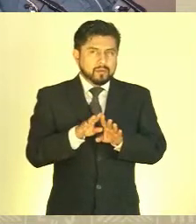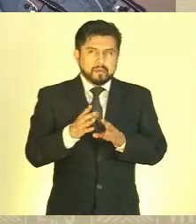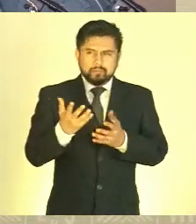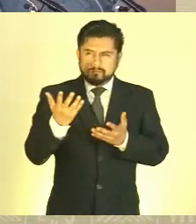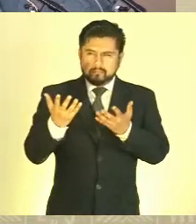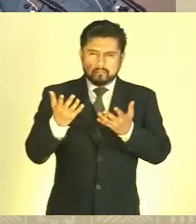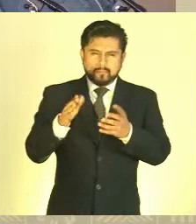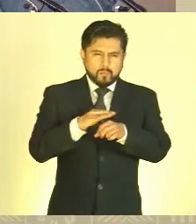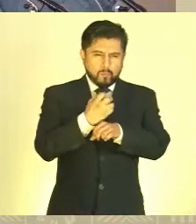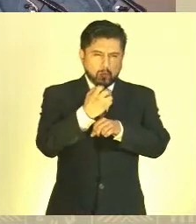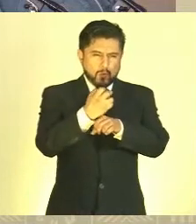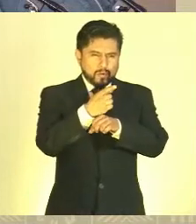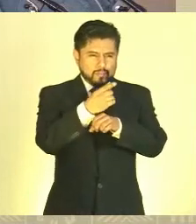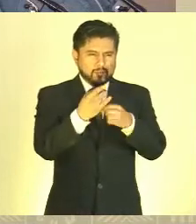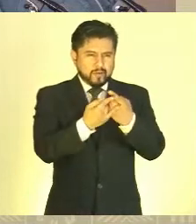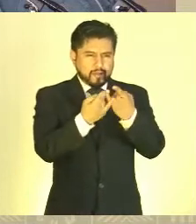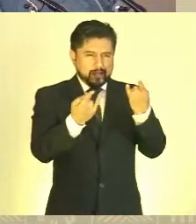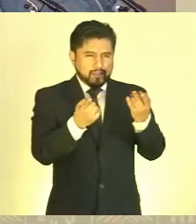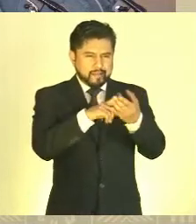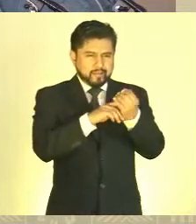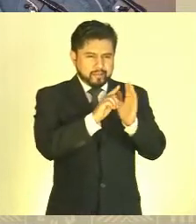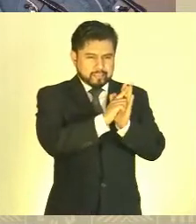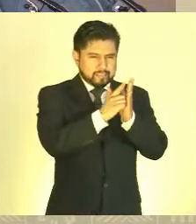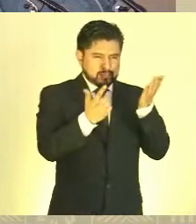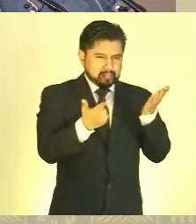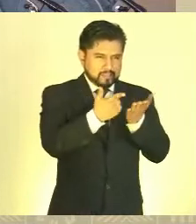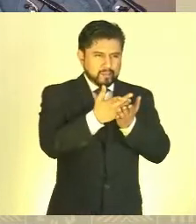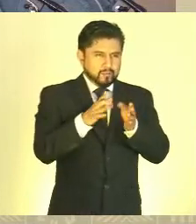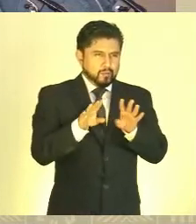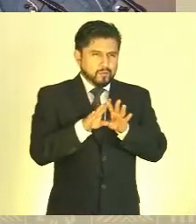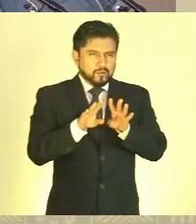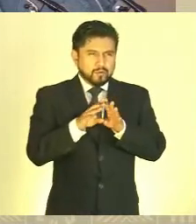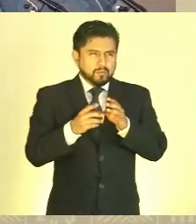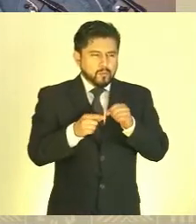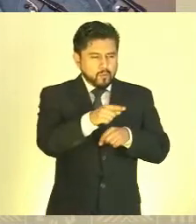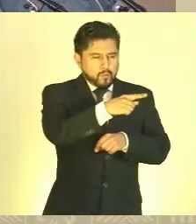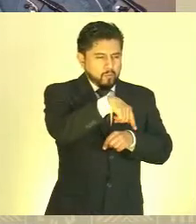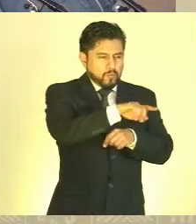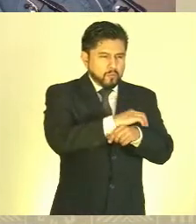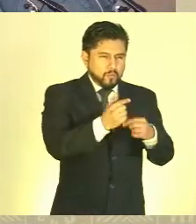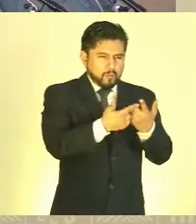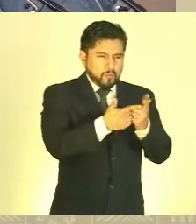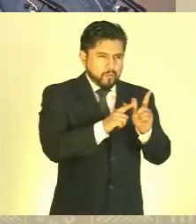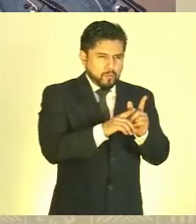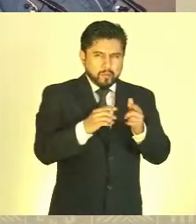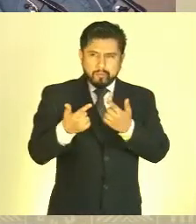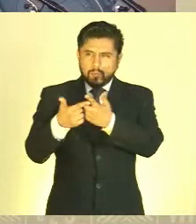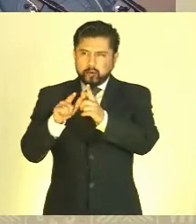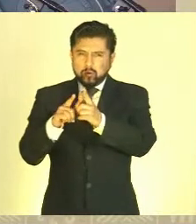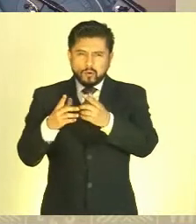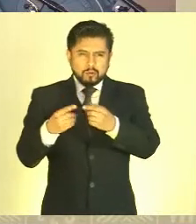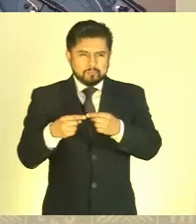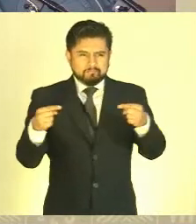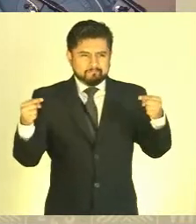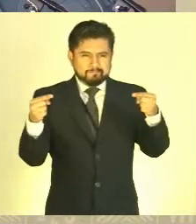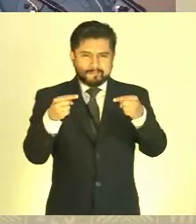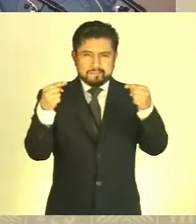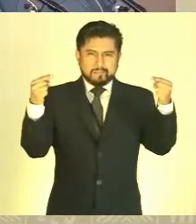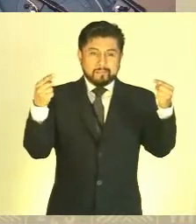tanto la conspiración que está planteada detrás de esto para falsear los datos es